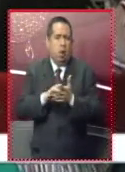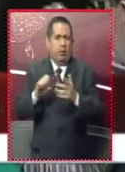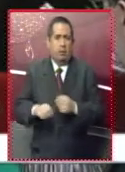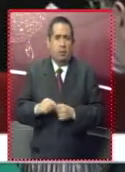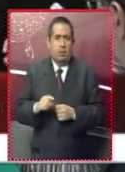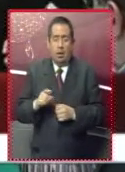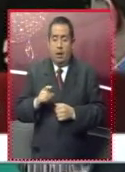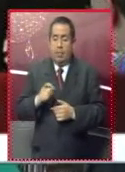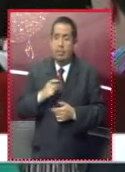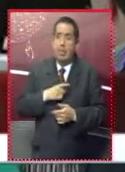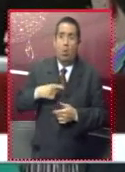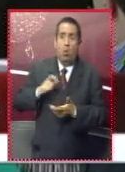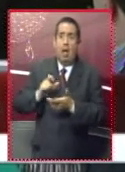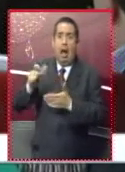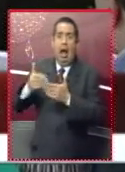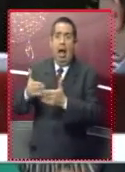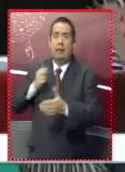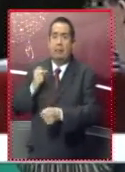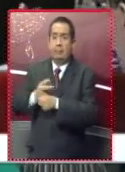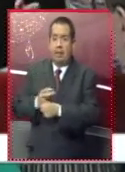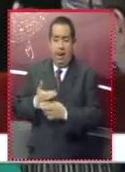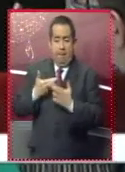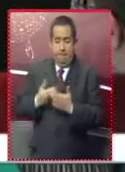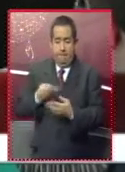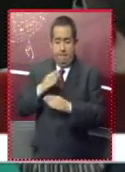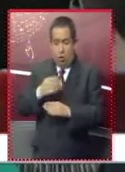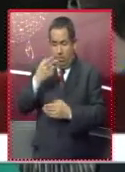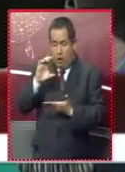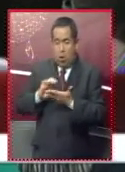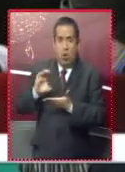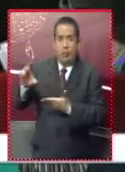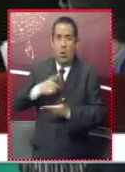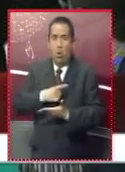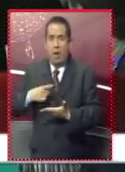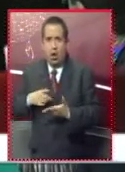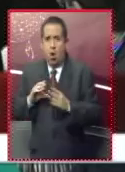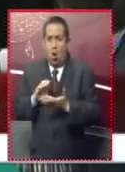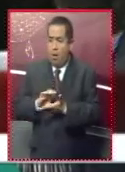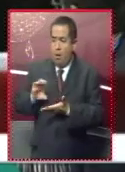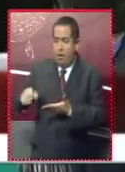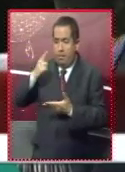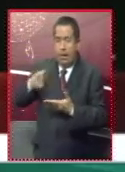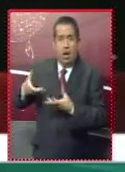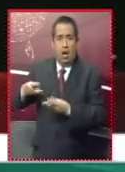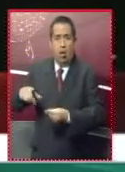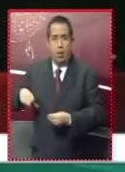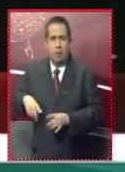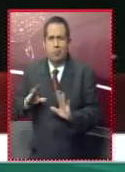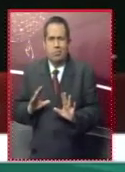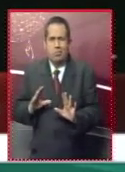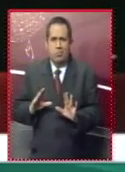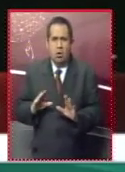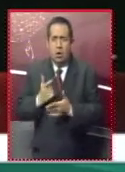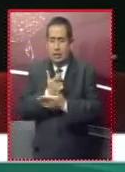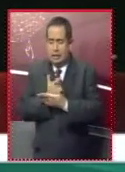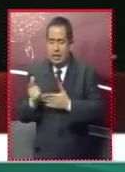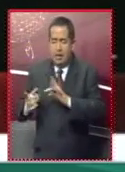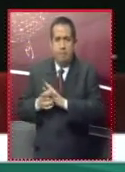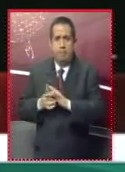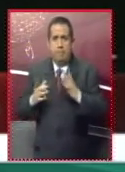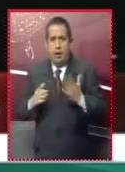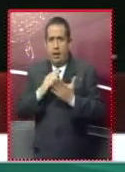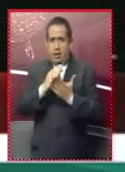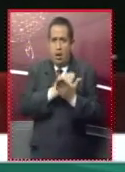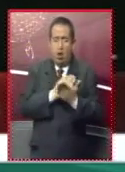deuda por anticipado con remanentes del Banco de México, ni destinarlos a gasto corriente. Además, liberar el salario mínimo y cambiar la manera en